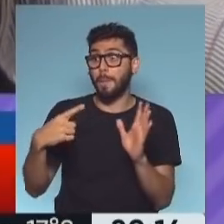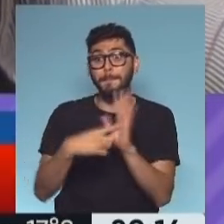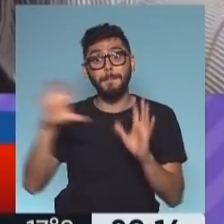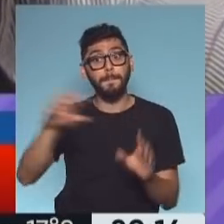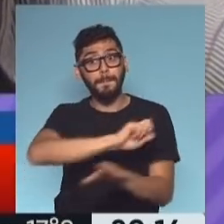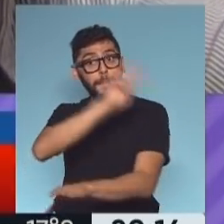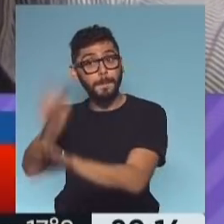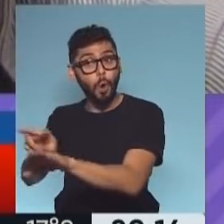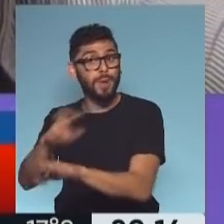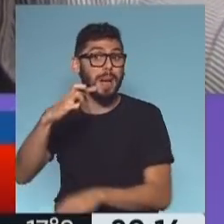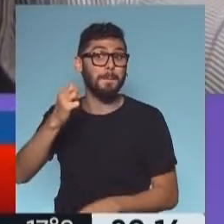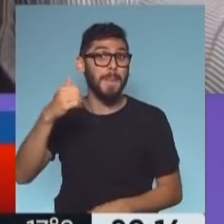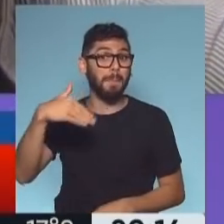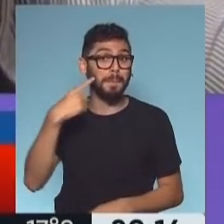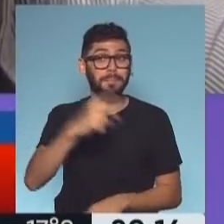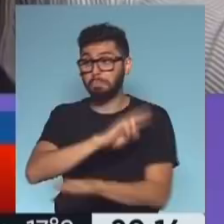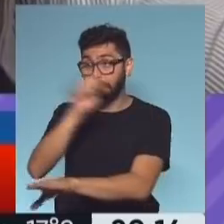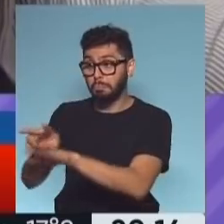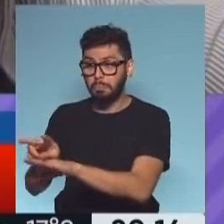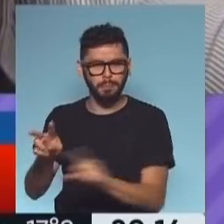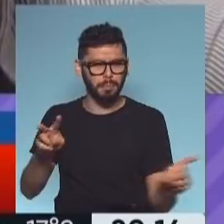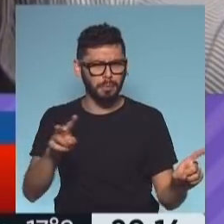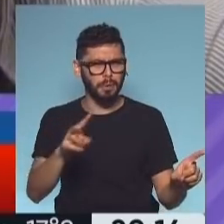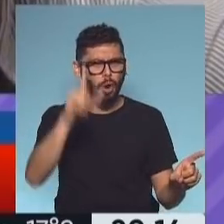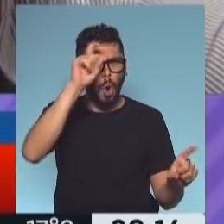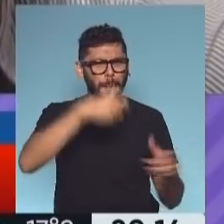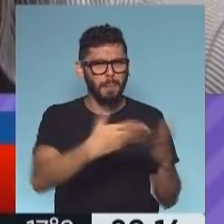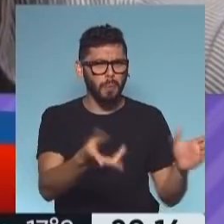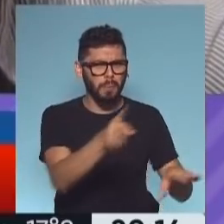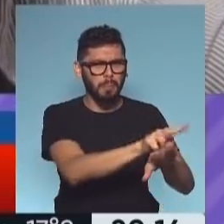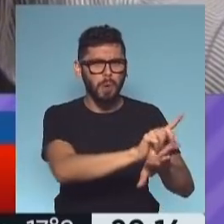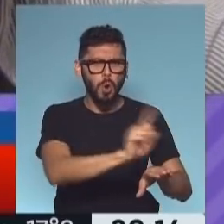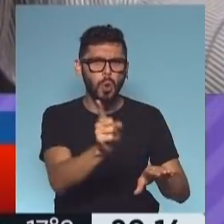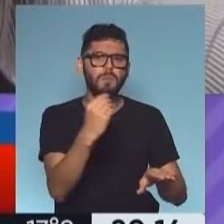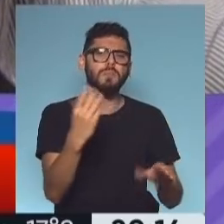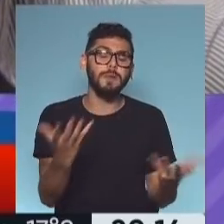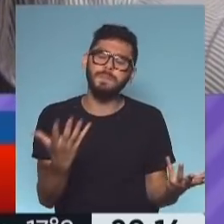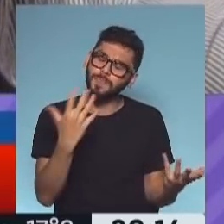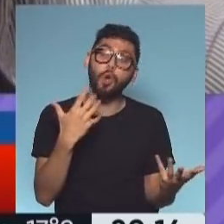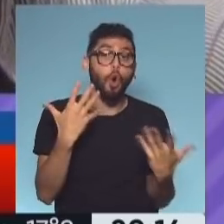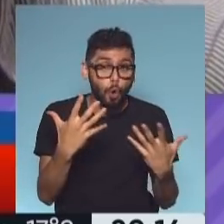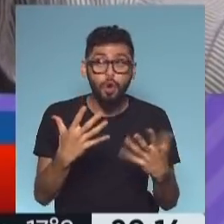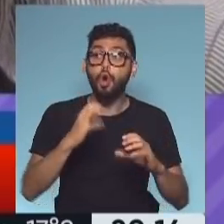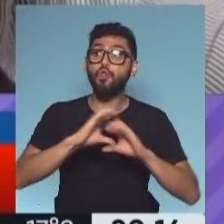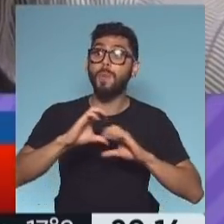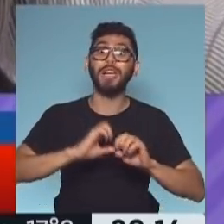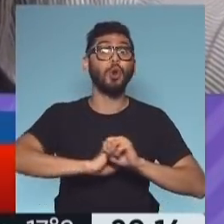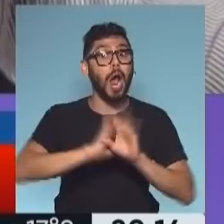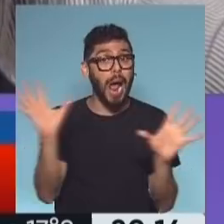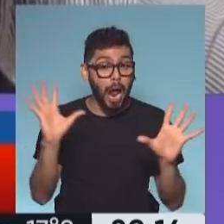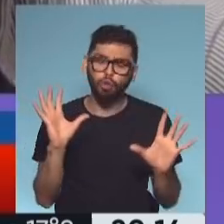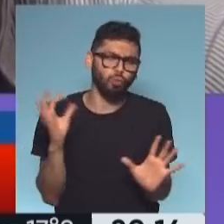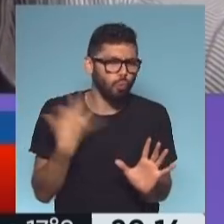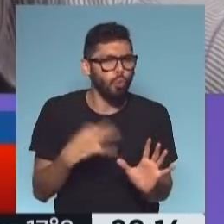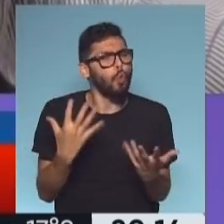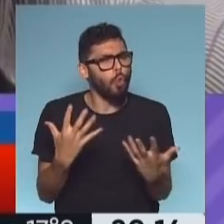Aires, del PAMI. Así que yo, por supuesto, estoy de acuerdo en que la comunicación tiene que ser lo más clara posible. Nosotros entendemos